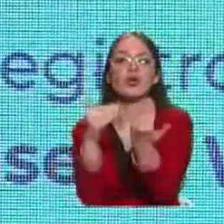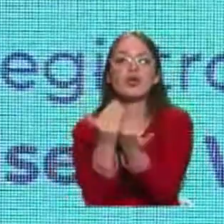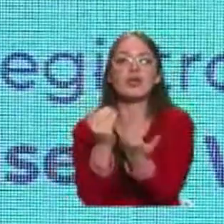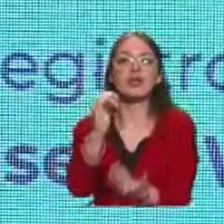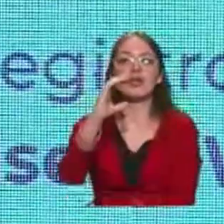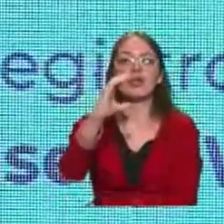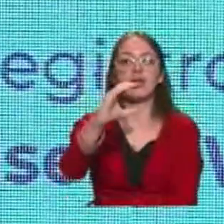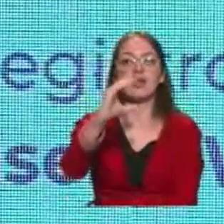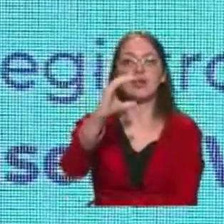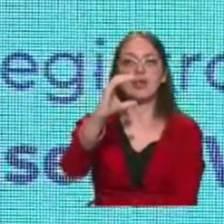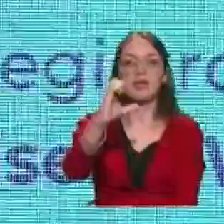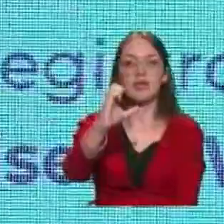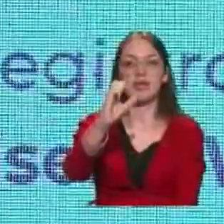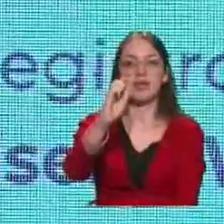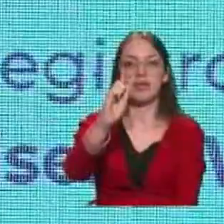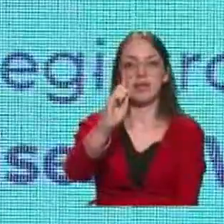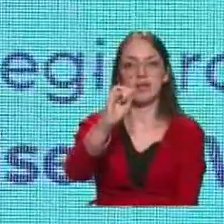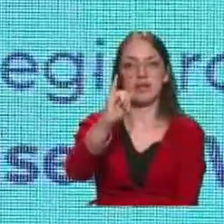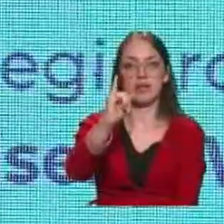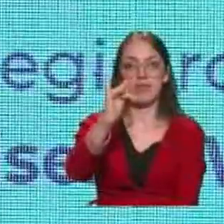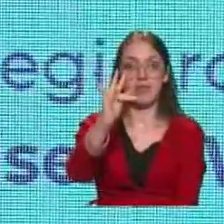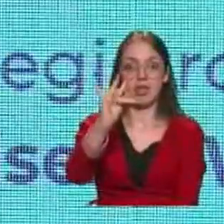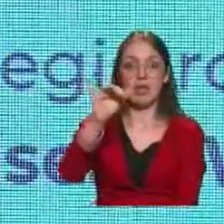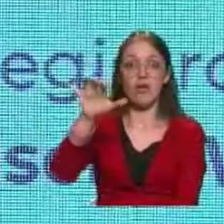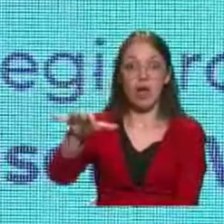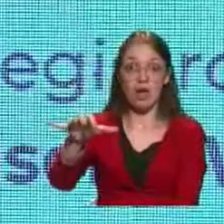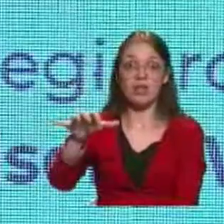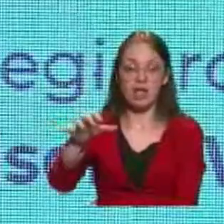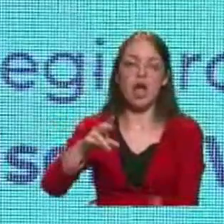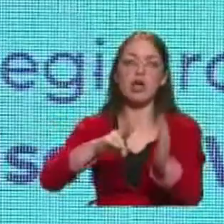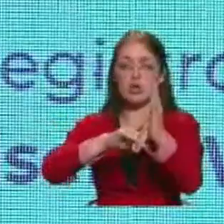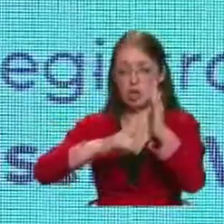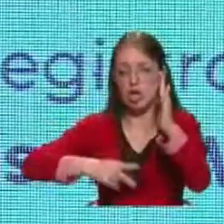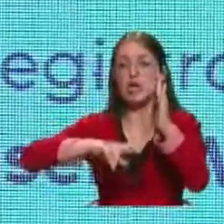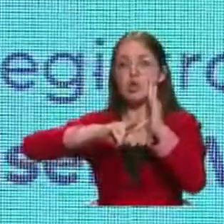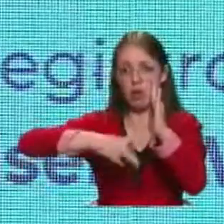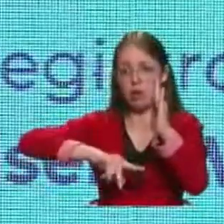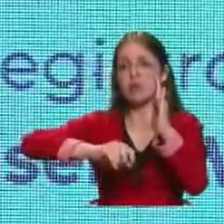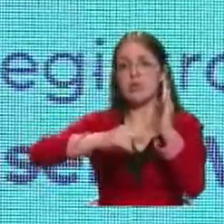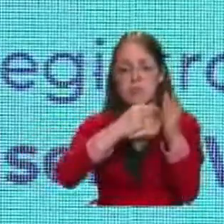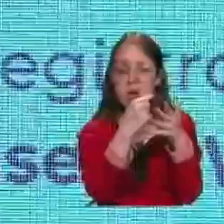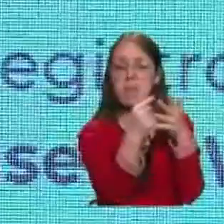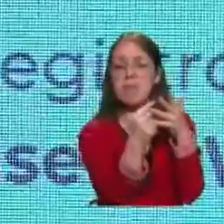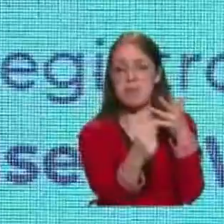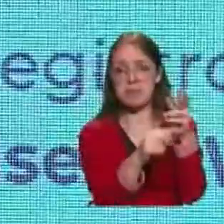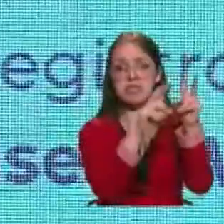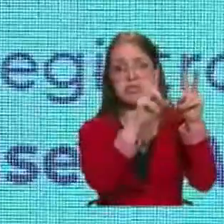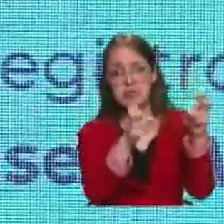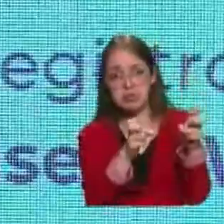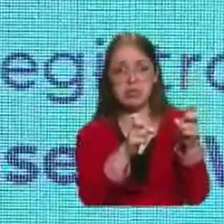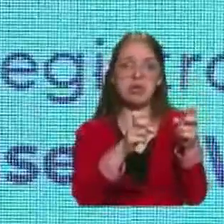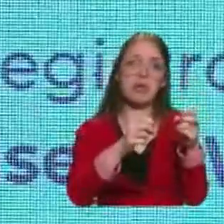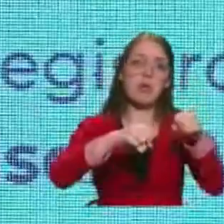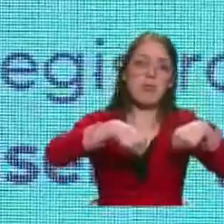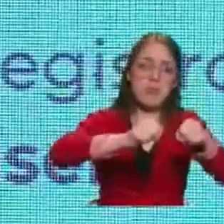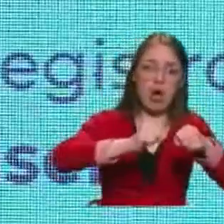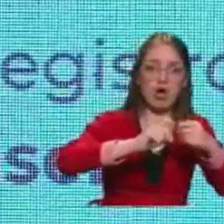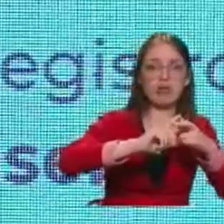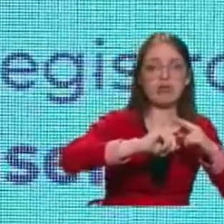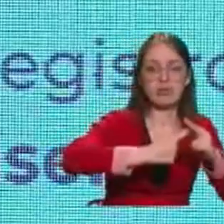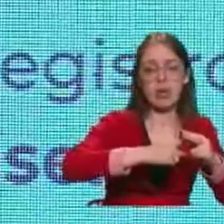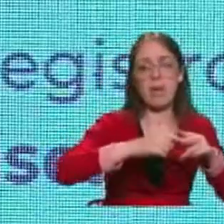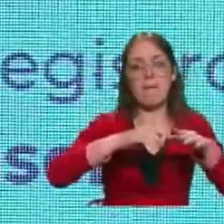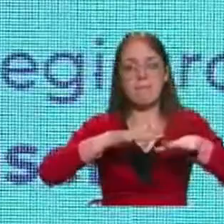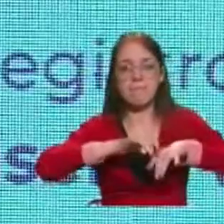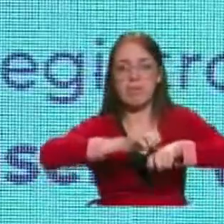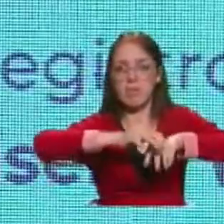técnica de última generación estábamos sacando pues algunos alumnos en reparación de motos panadería y otras